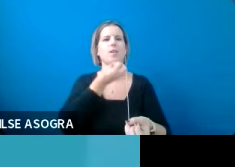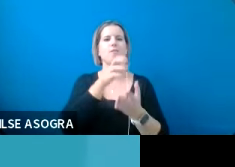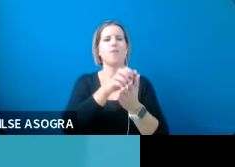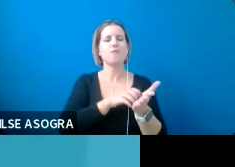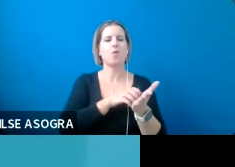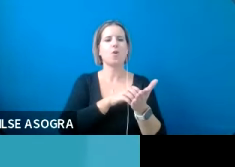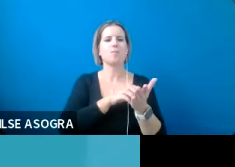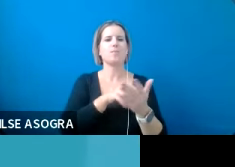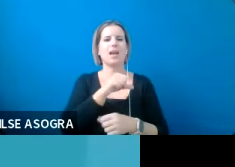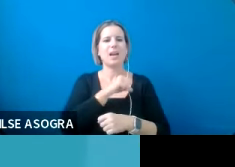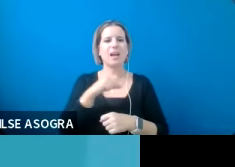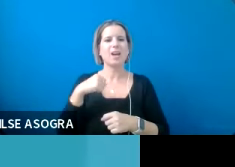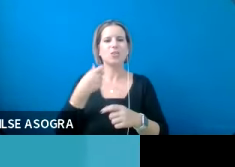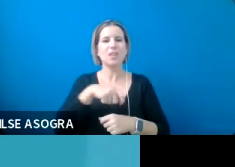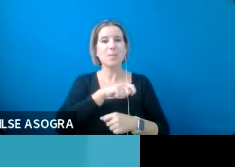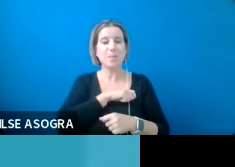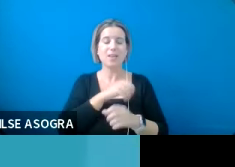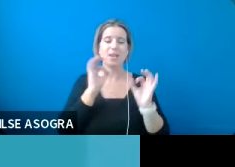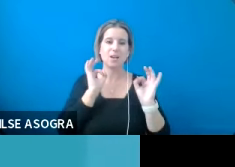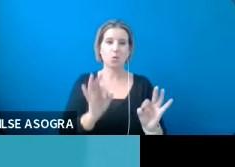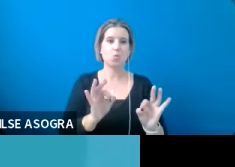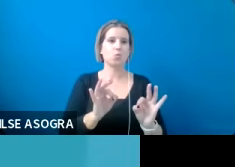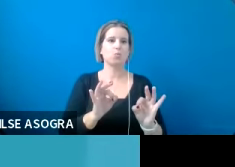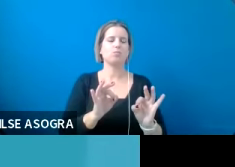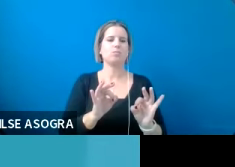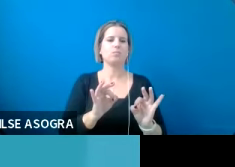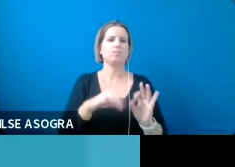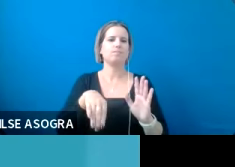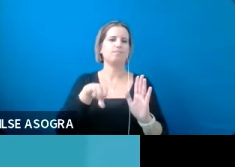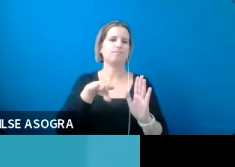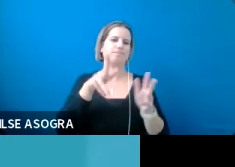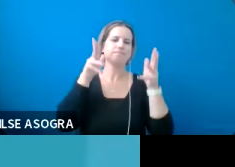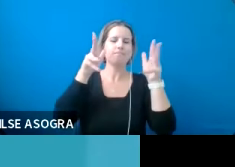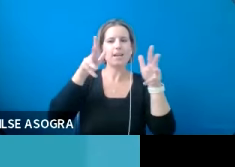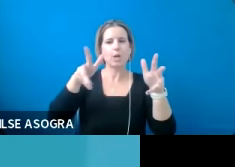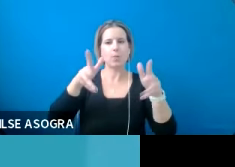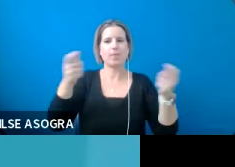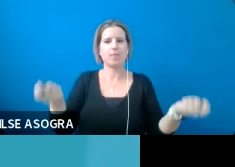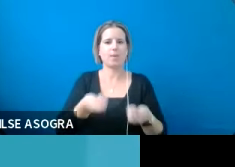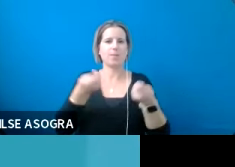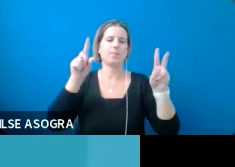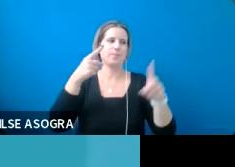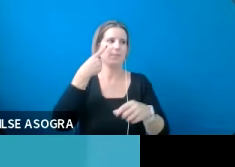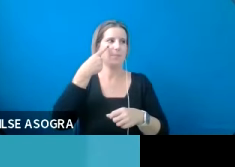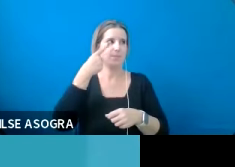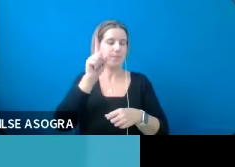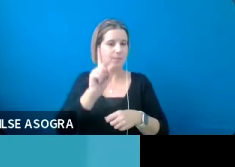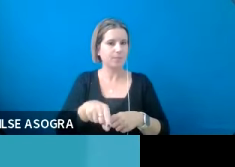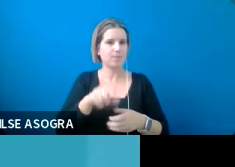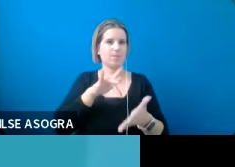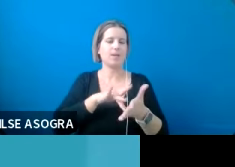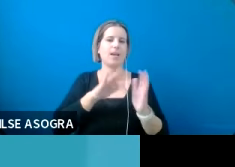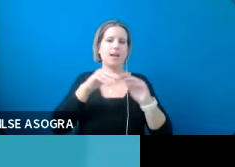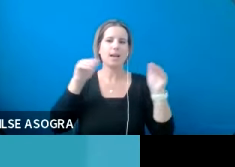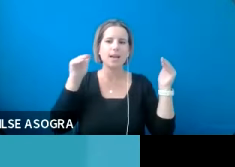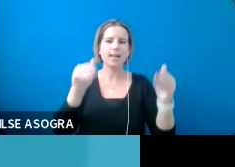Autismo España donde precisamente publican una serie de recomendaciones a tener en cuenta a la hora de atender